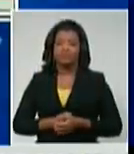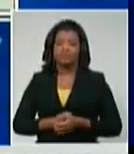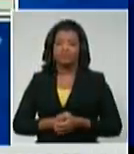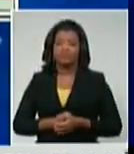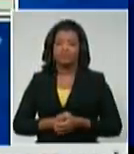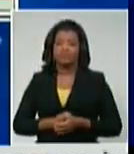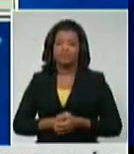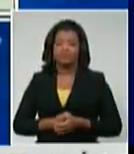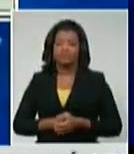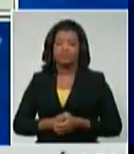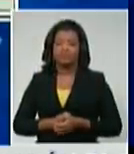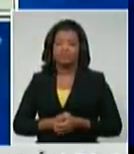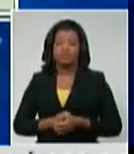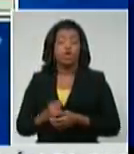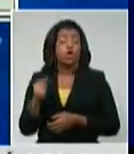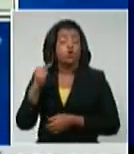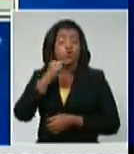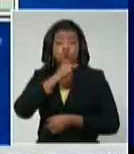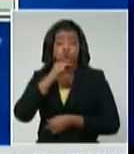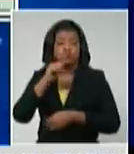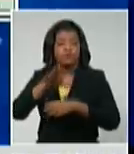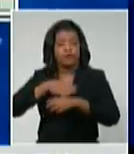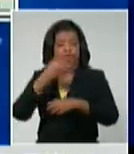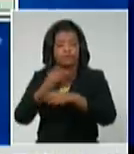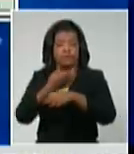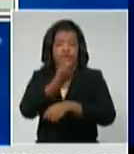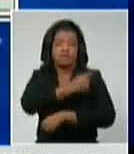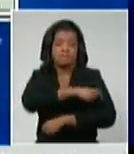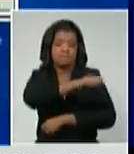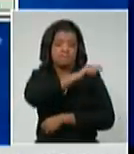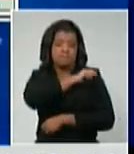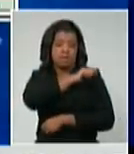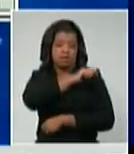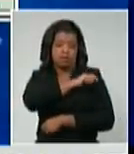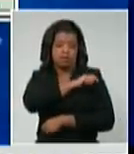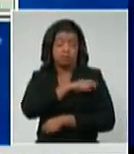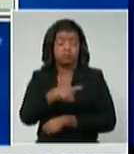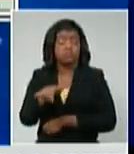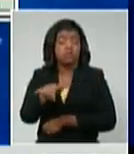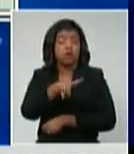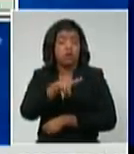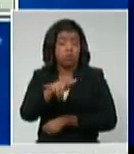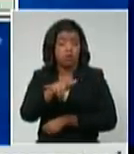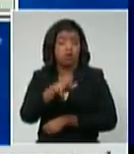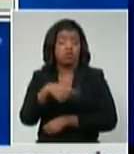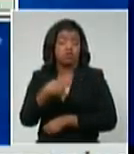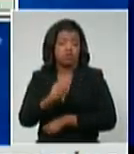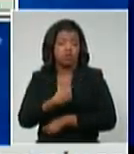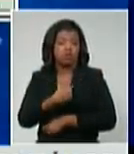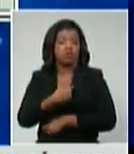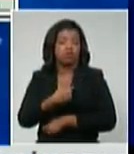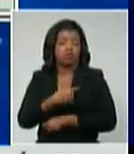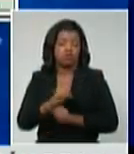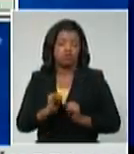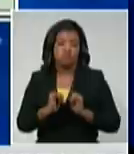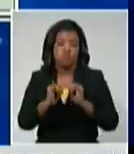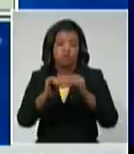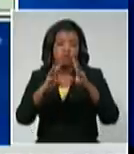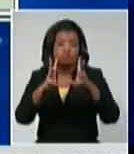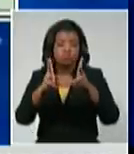y después España, que también hemos estado asistiendo al incremento